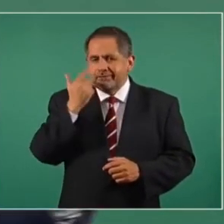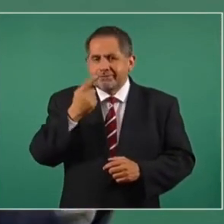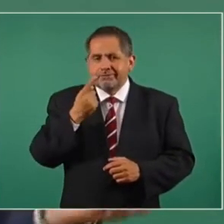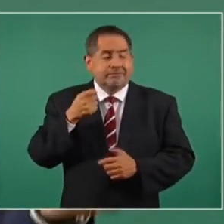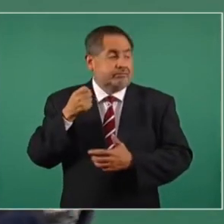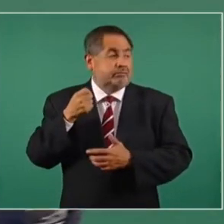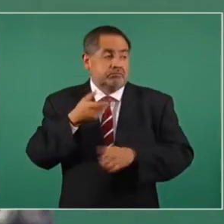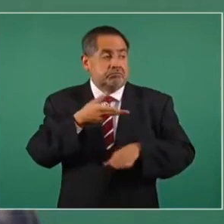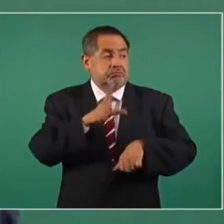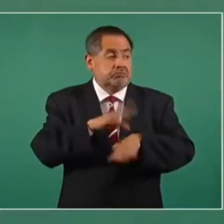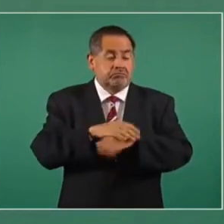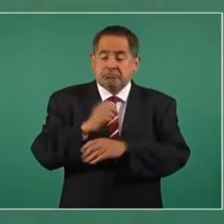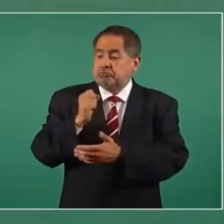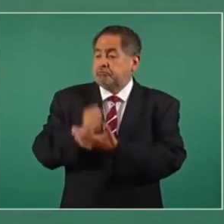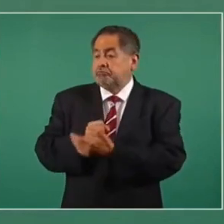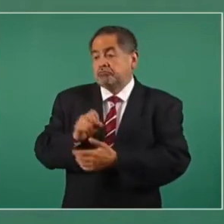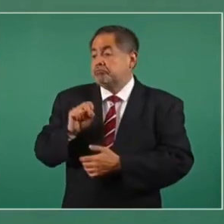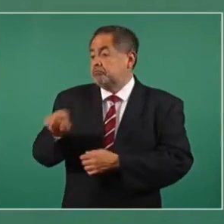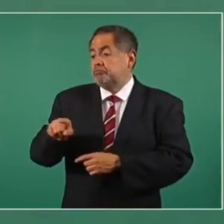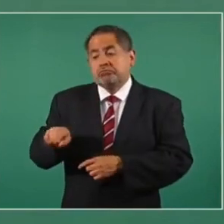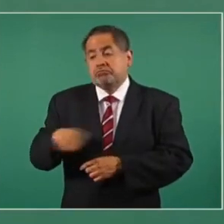que yo autorizara